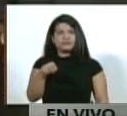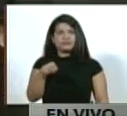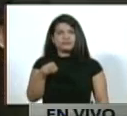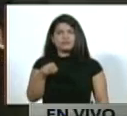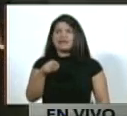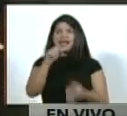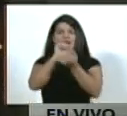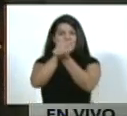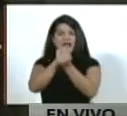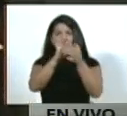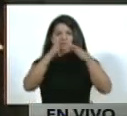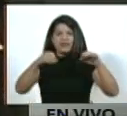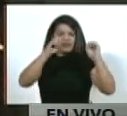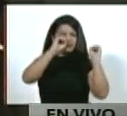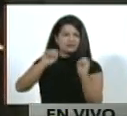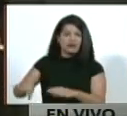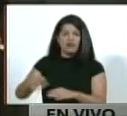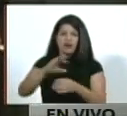Abajo cadenas.